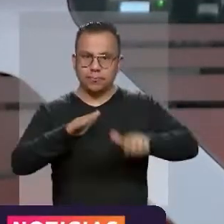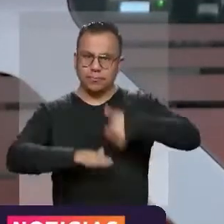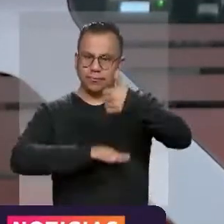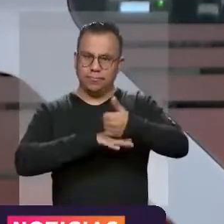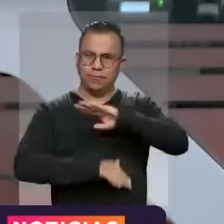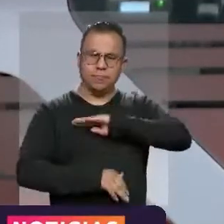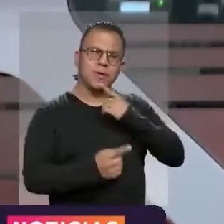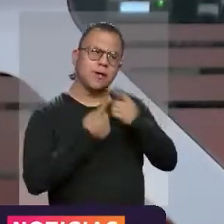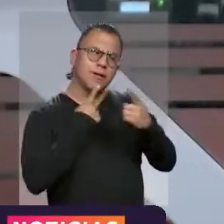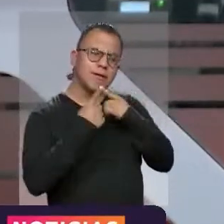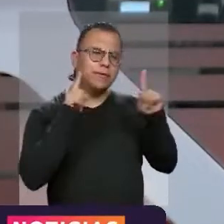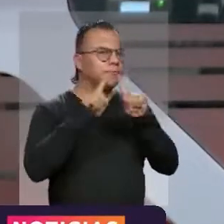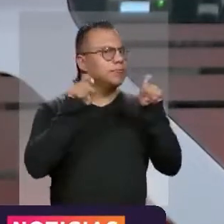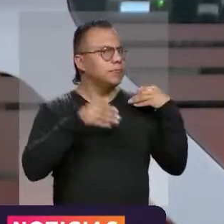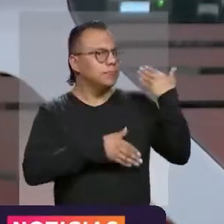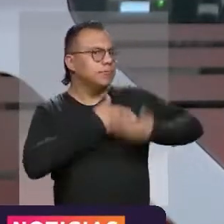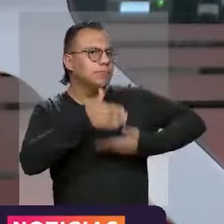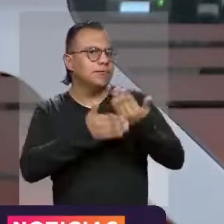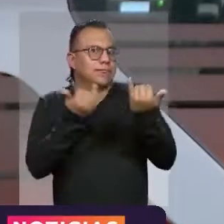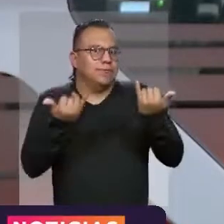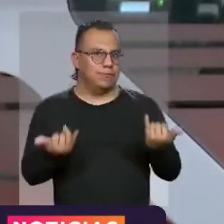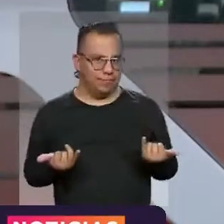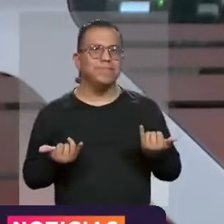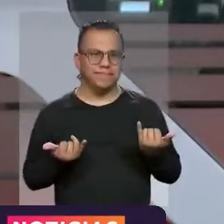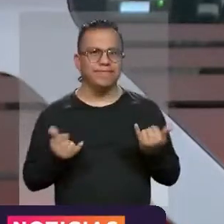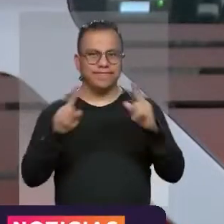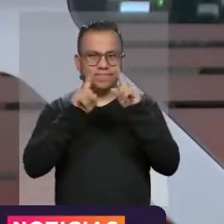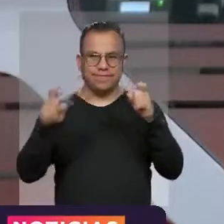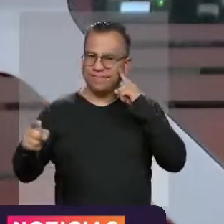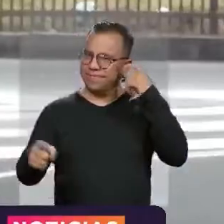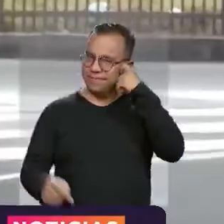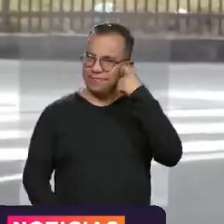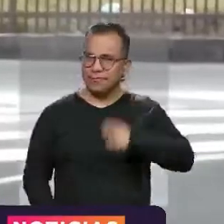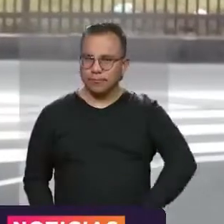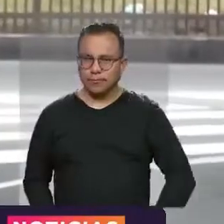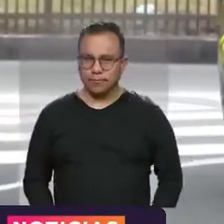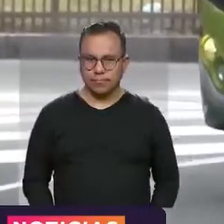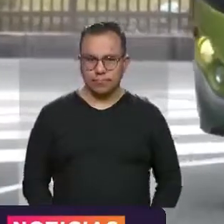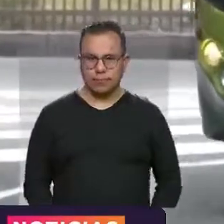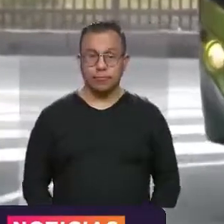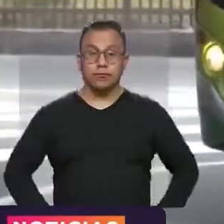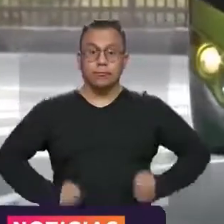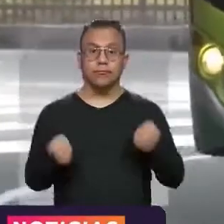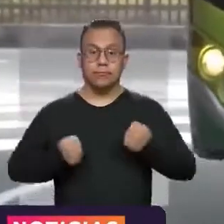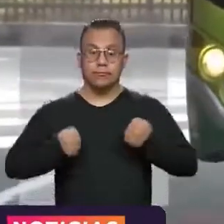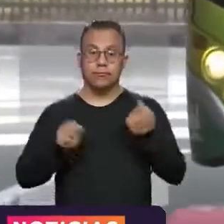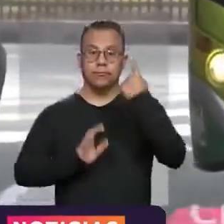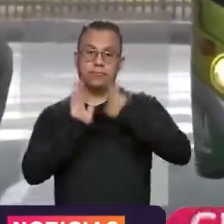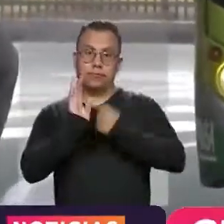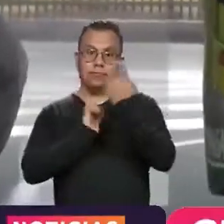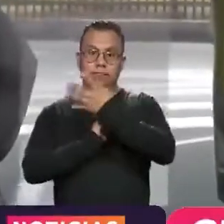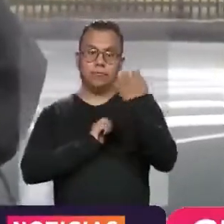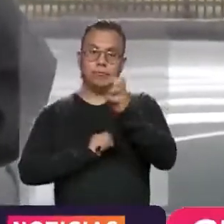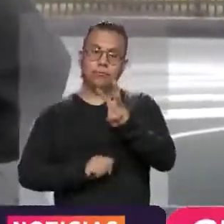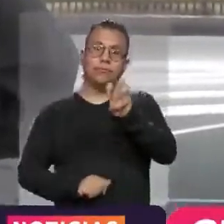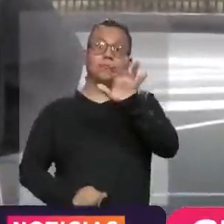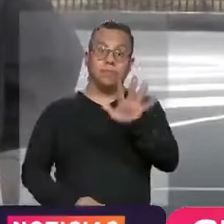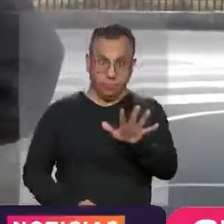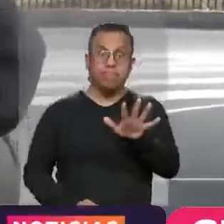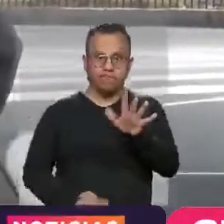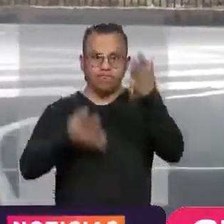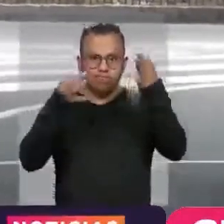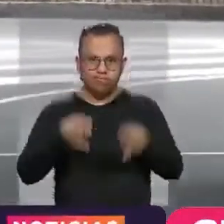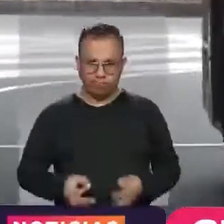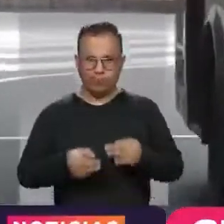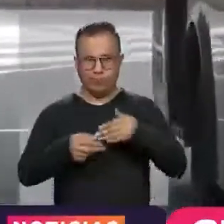Claudia López sobre los avances que ha tenido en estos retos. En Bogotá ya hay 1.485 buses eléctricos